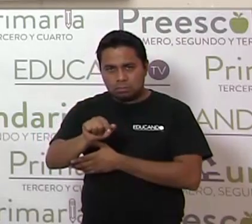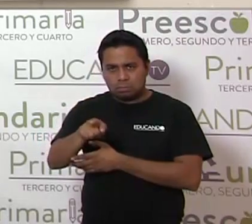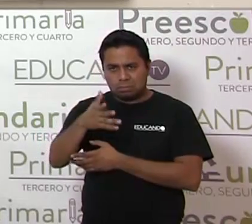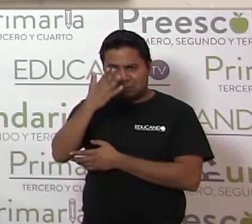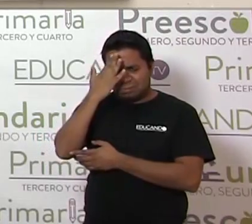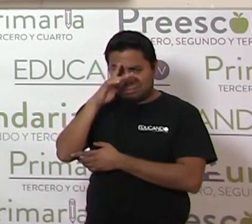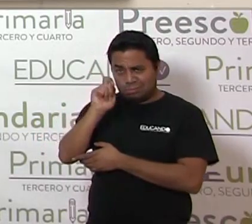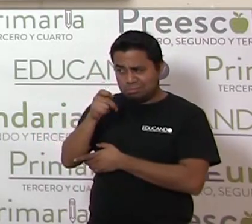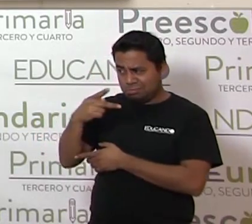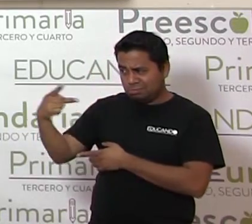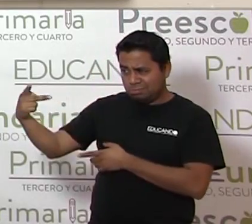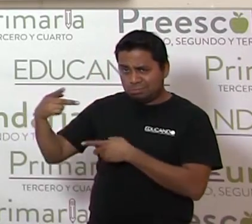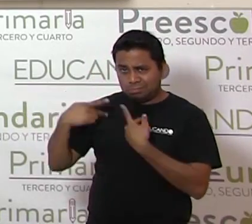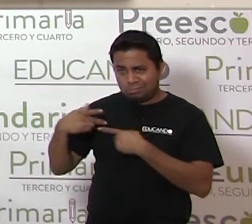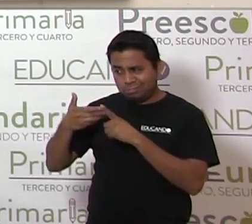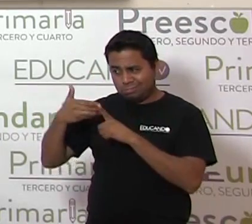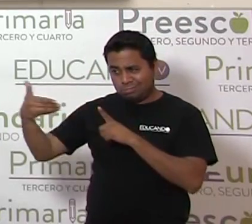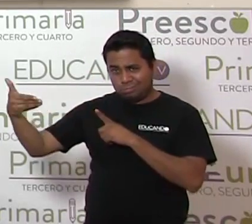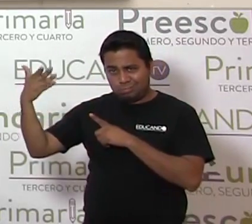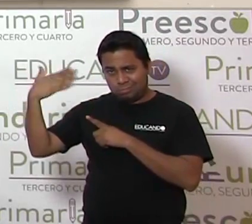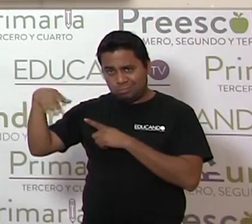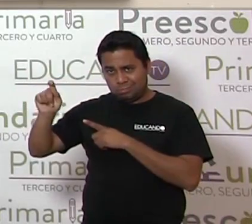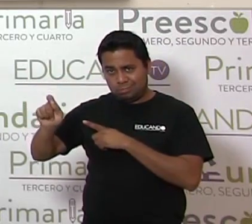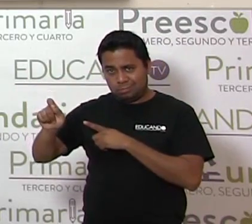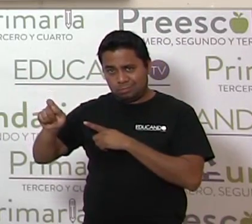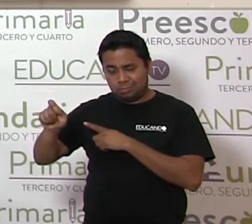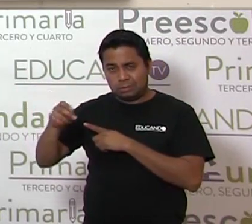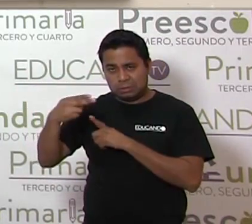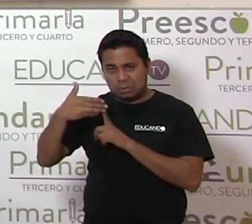esta persona? Mucha atención.